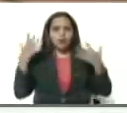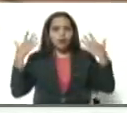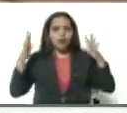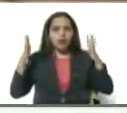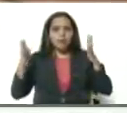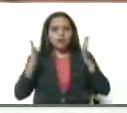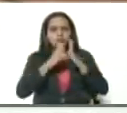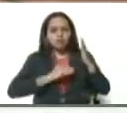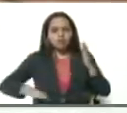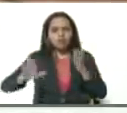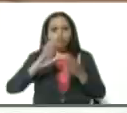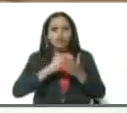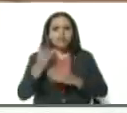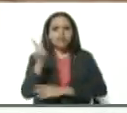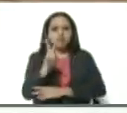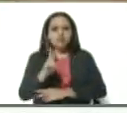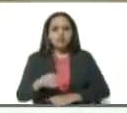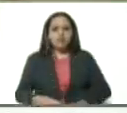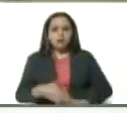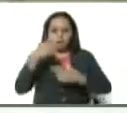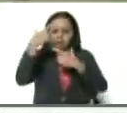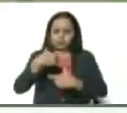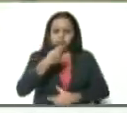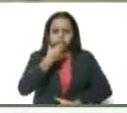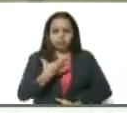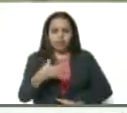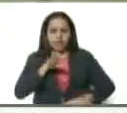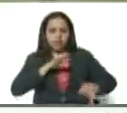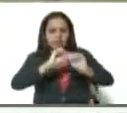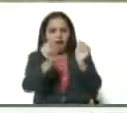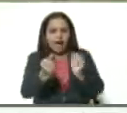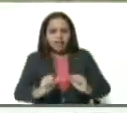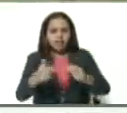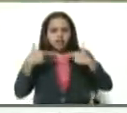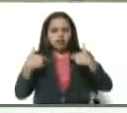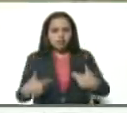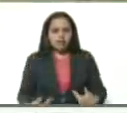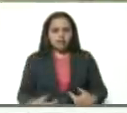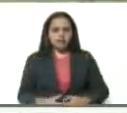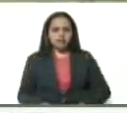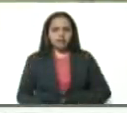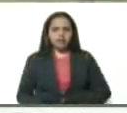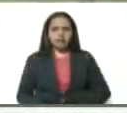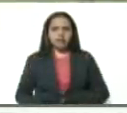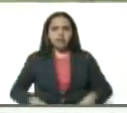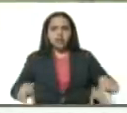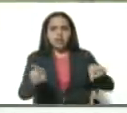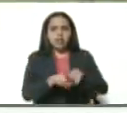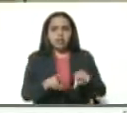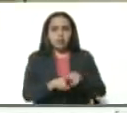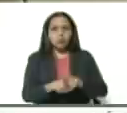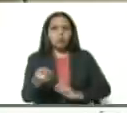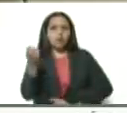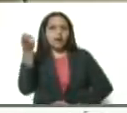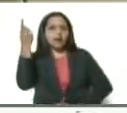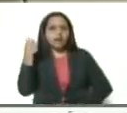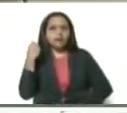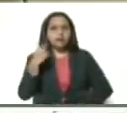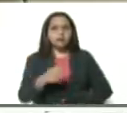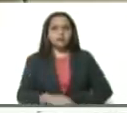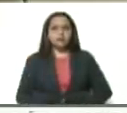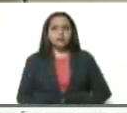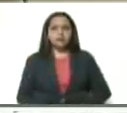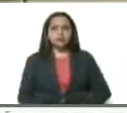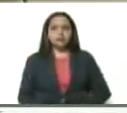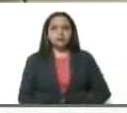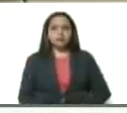su gloria, por su calidad artística y humana. Igualmente ayer